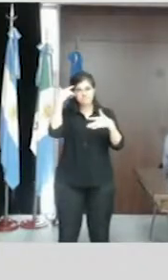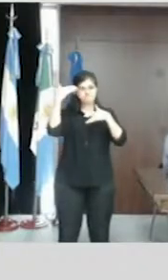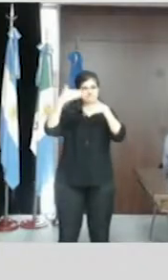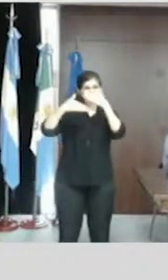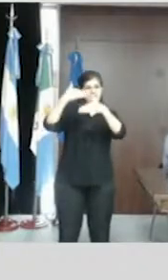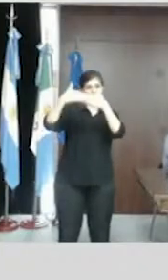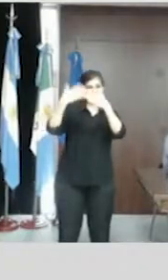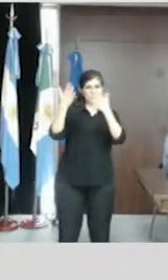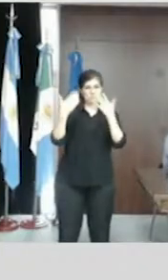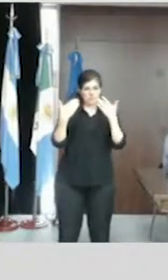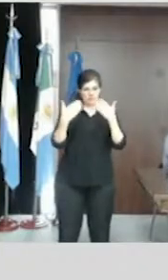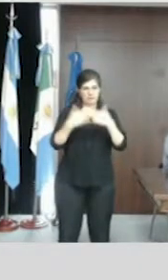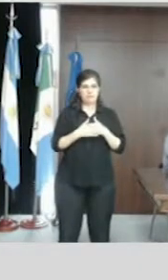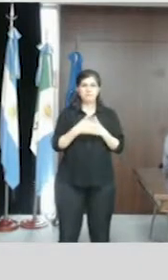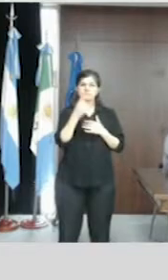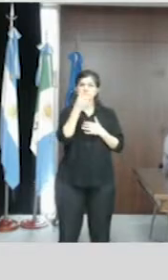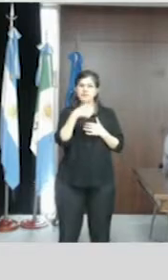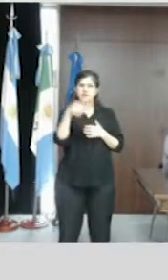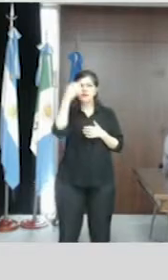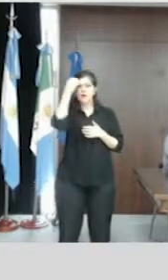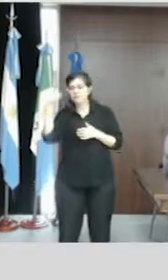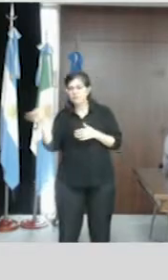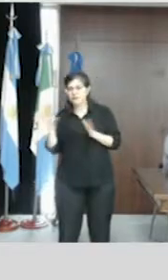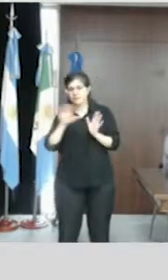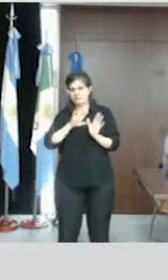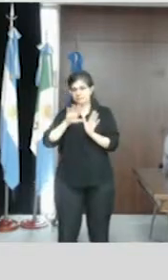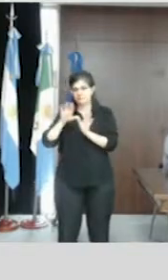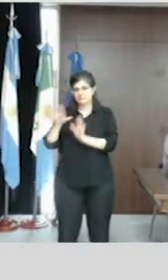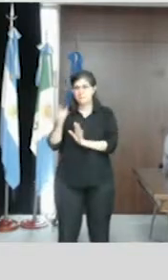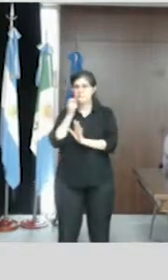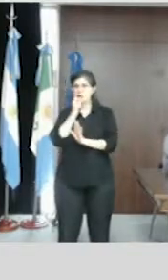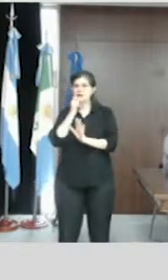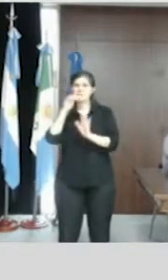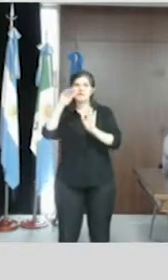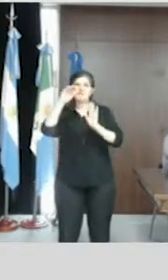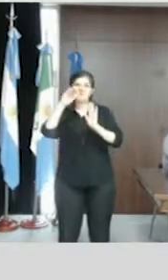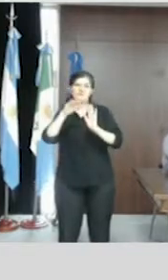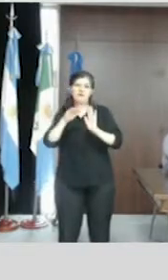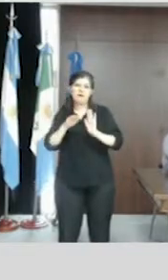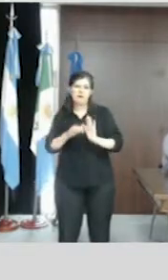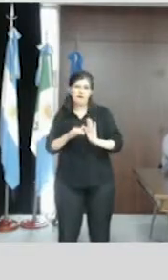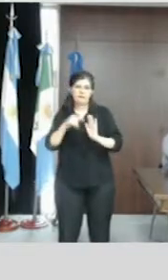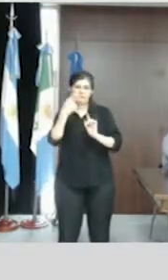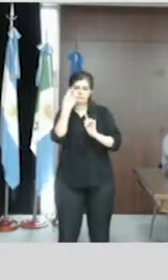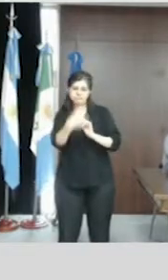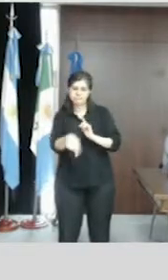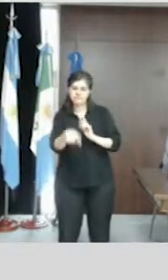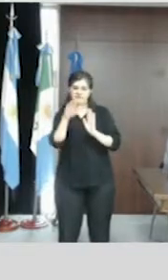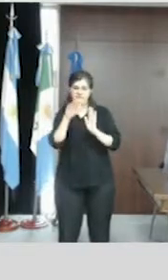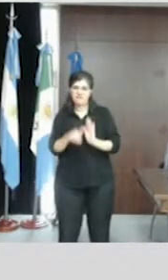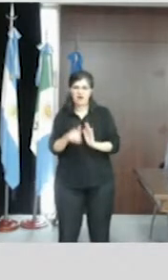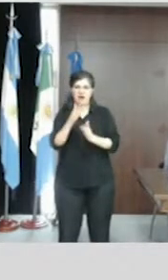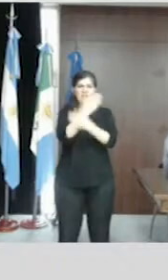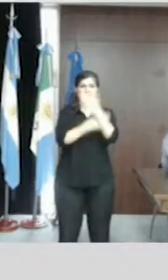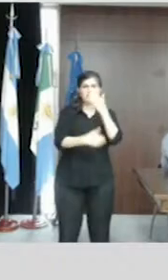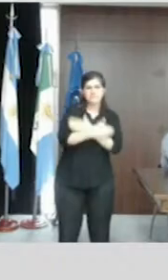un rato o dejemos un poco en el segundo plano la merma. De esta ya la sabemos. De la discapacidad o limitación